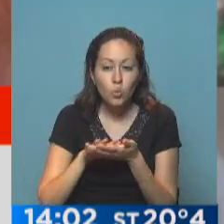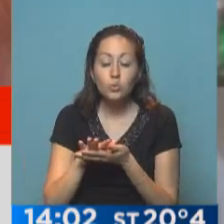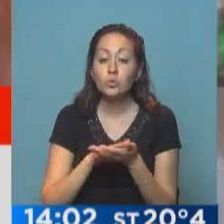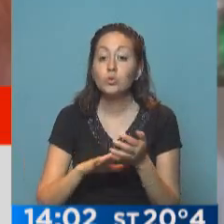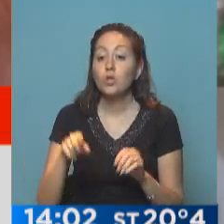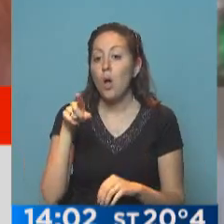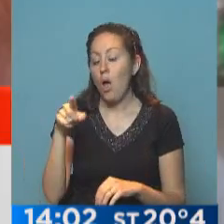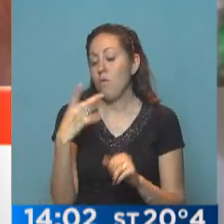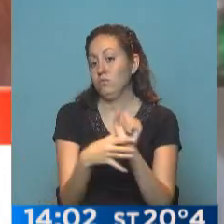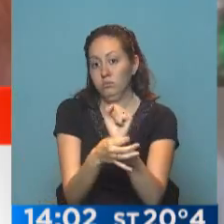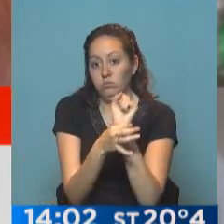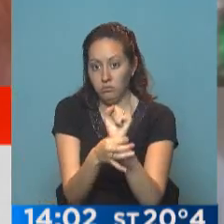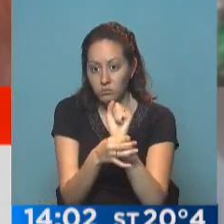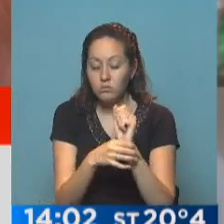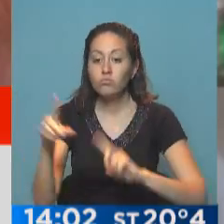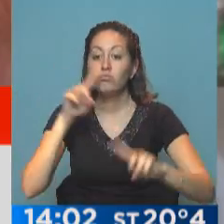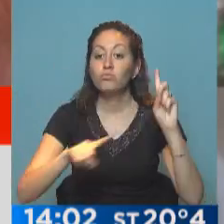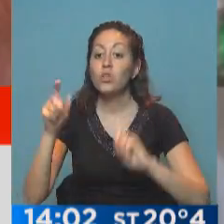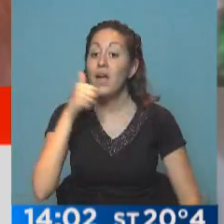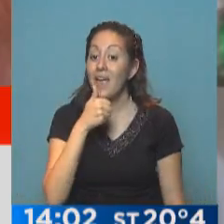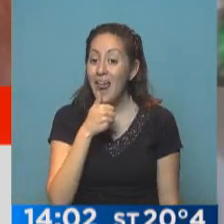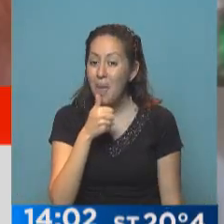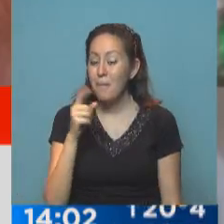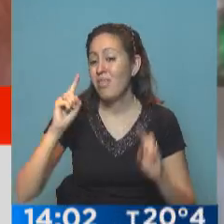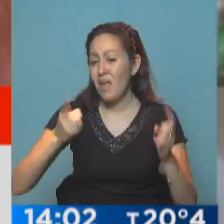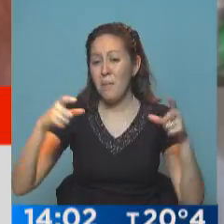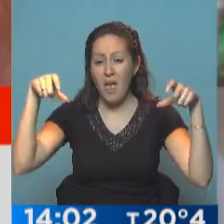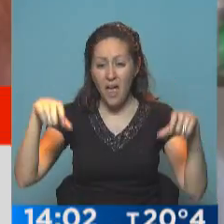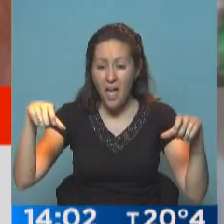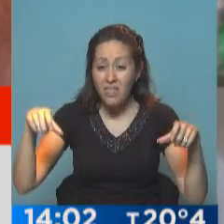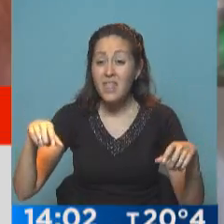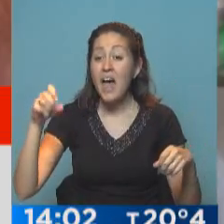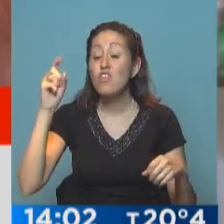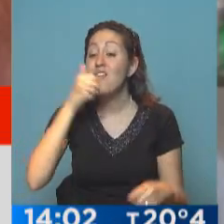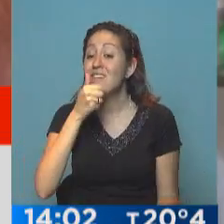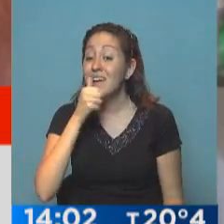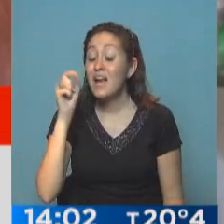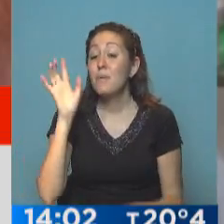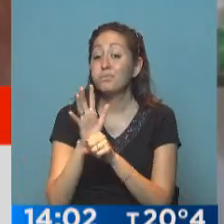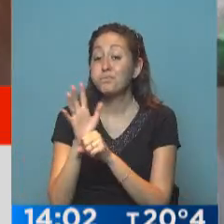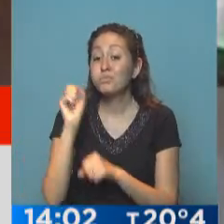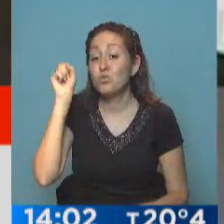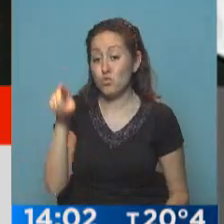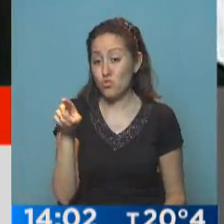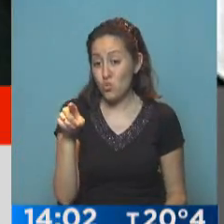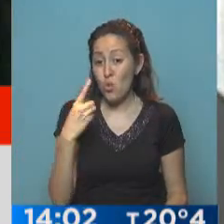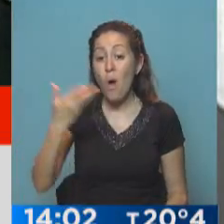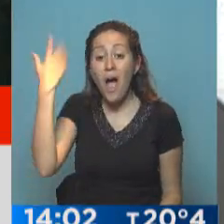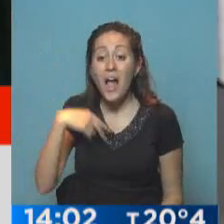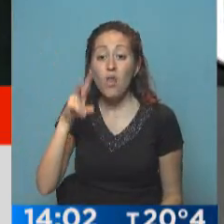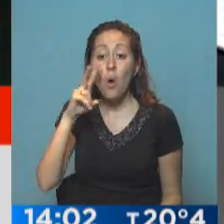histórico dirigente de Quilmes, es más, el estadio de Quilmes. Tiene su nombre. Hoy su nombre desde el